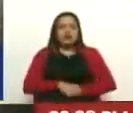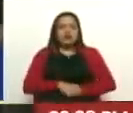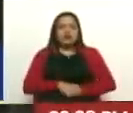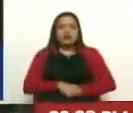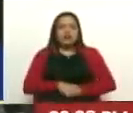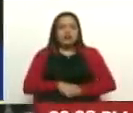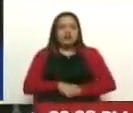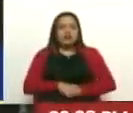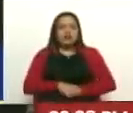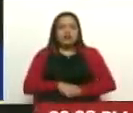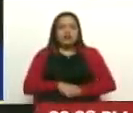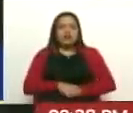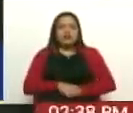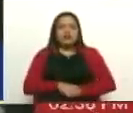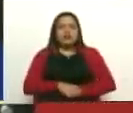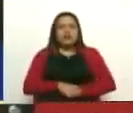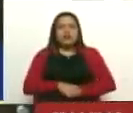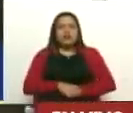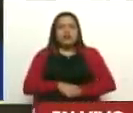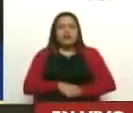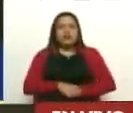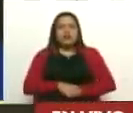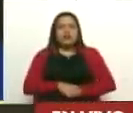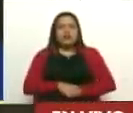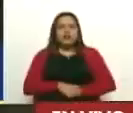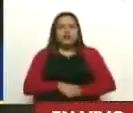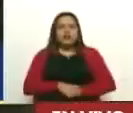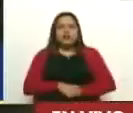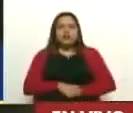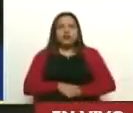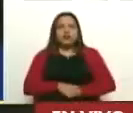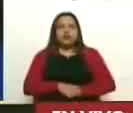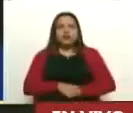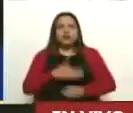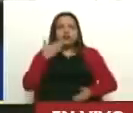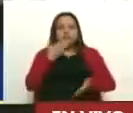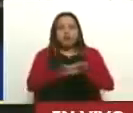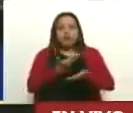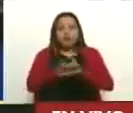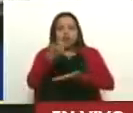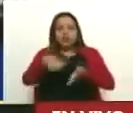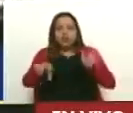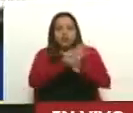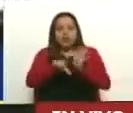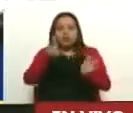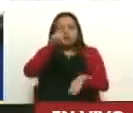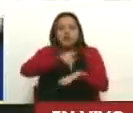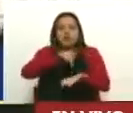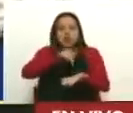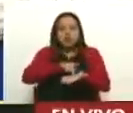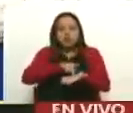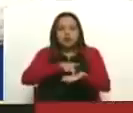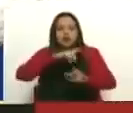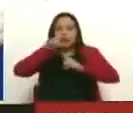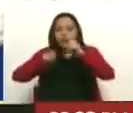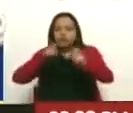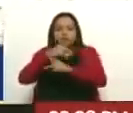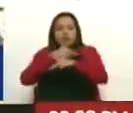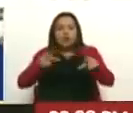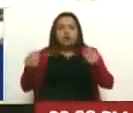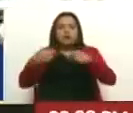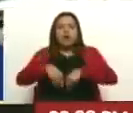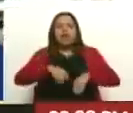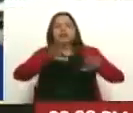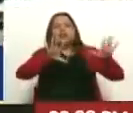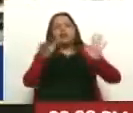fiscalías especializadas. La propuesta de esta ley orgánica participaron en la consulta pública más de